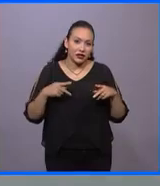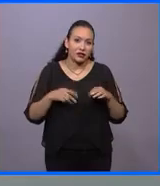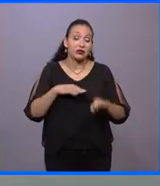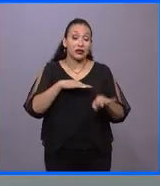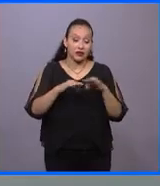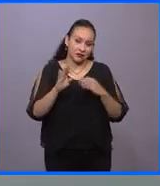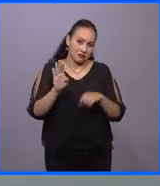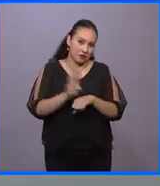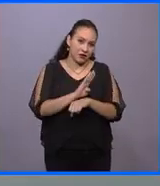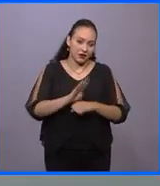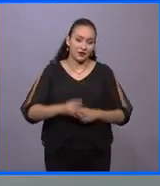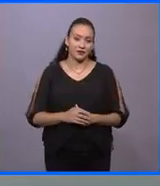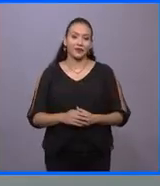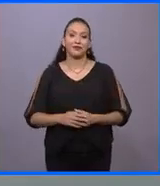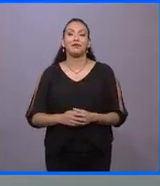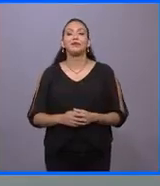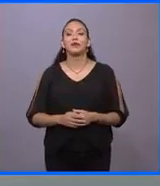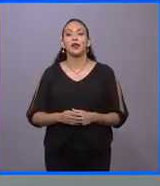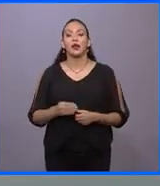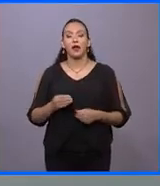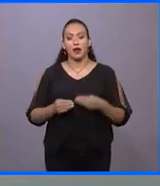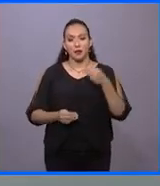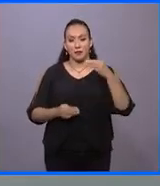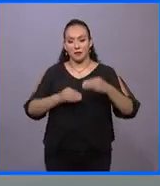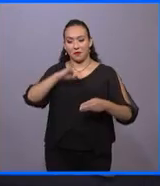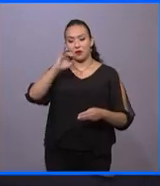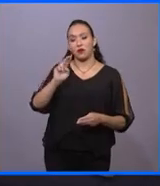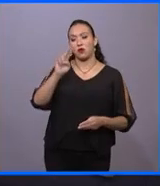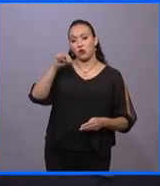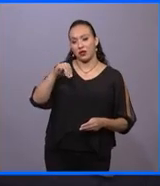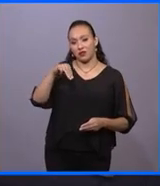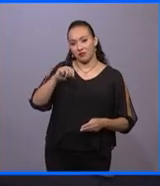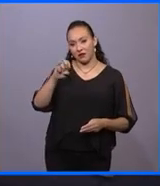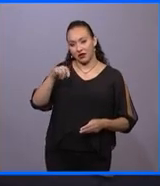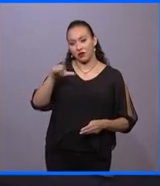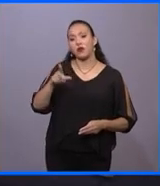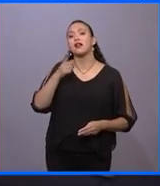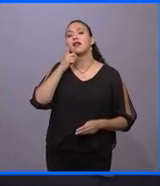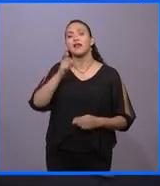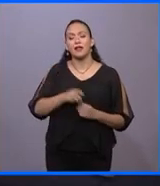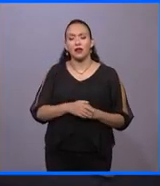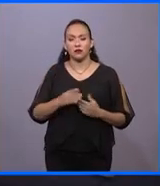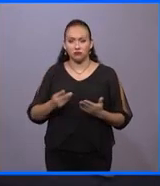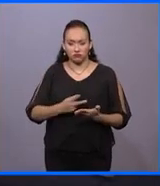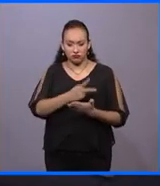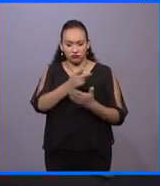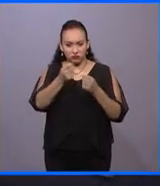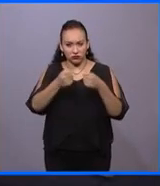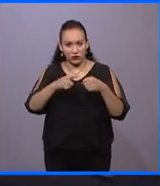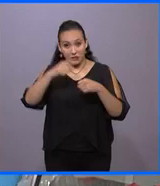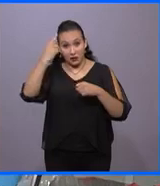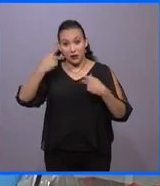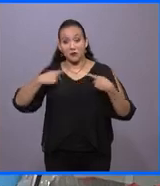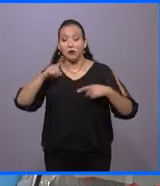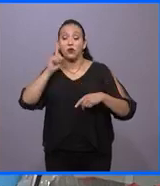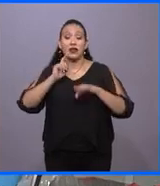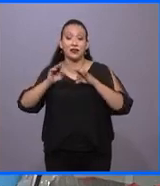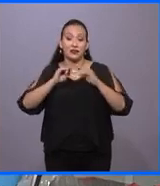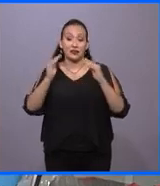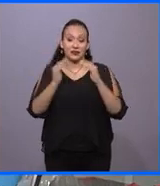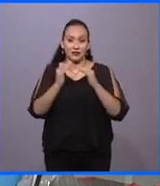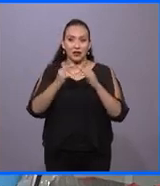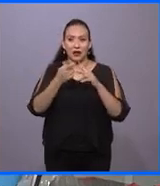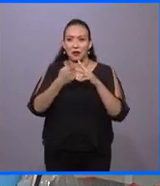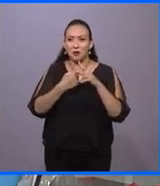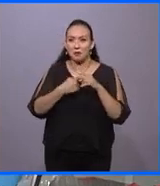trabajadora. El magistrado de circuito, Juan Manuel Vega, destacó el programa de seguridad social para trabajadoras del hogar que se impulsó